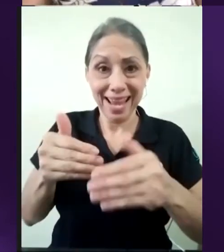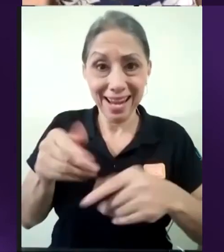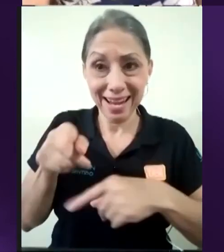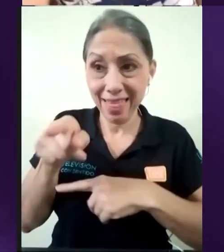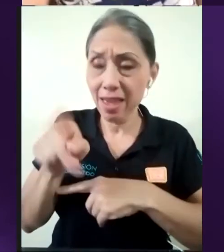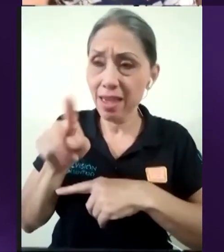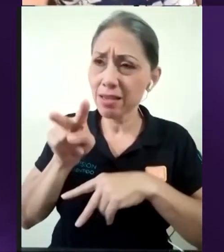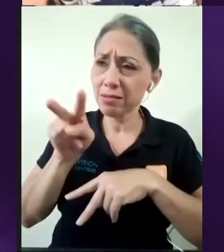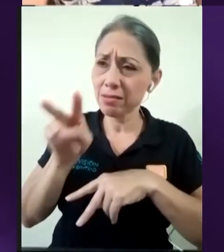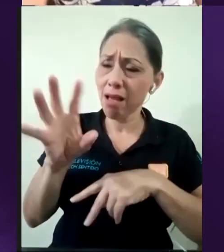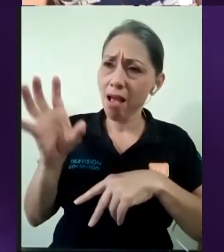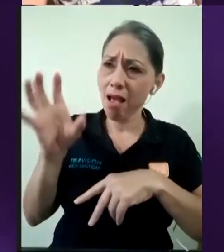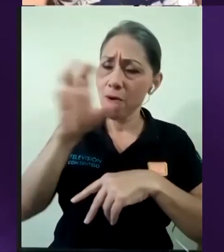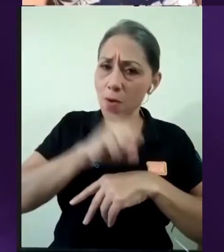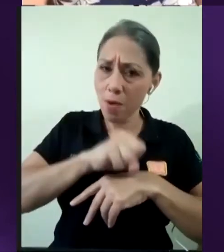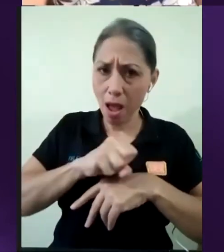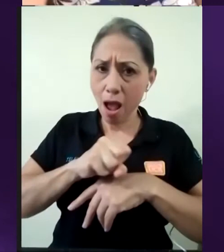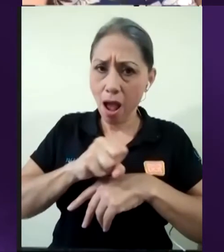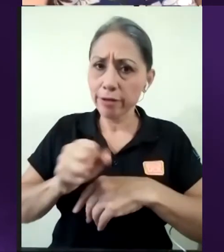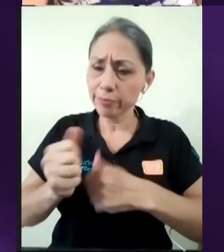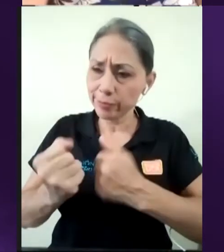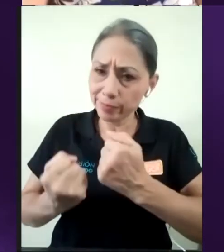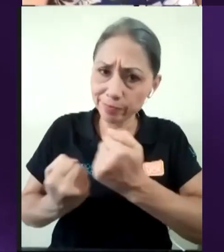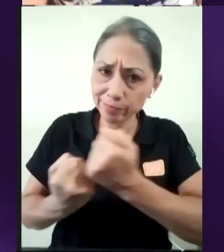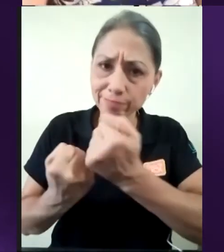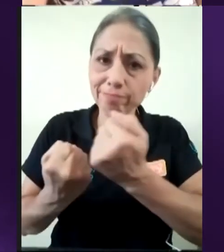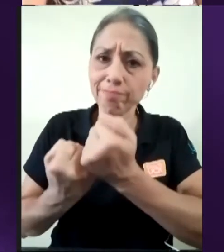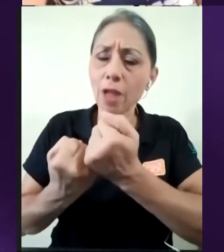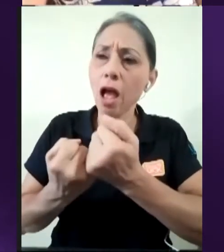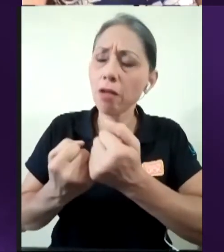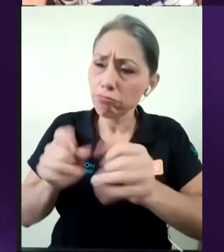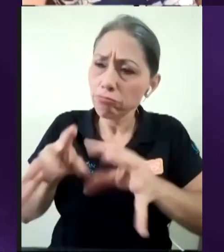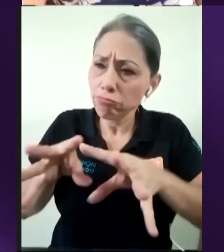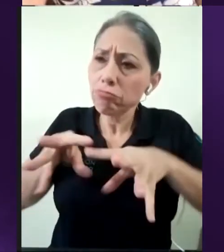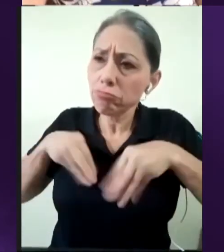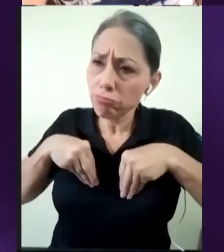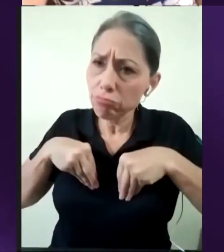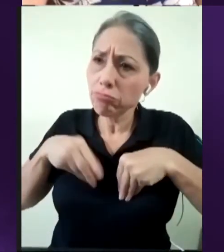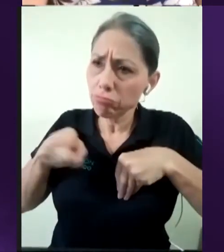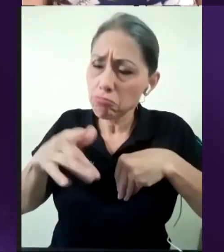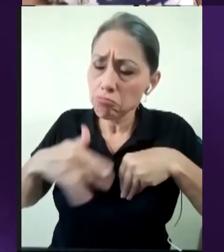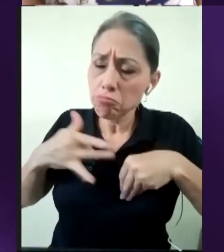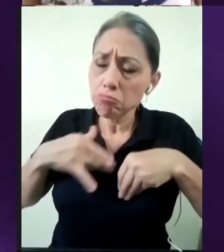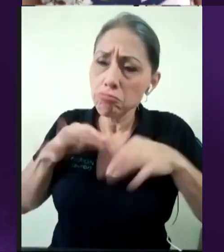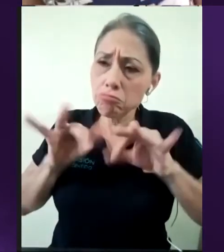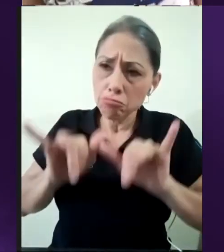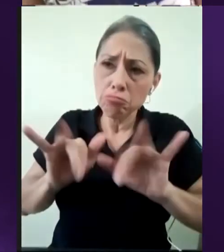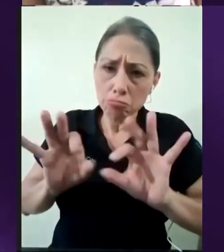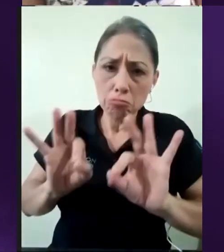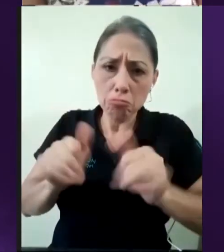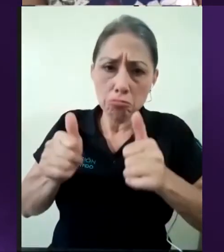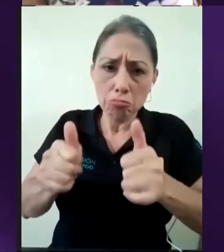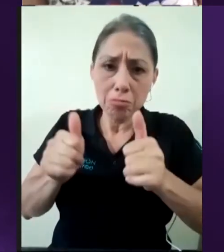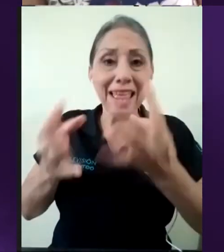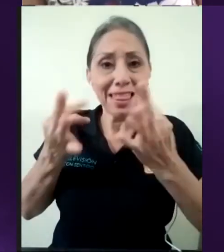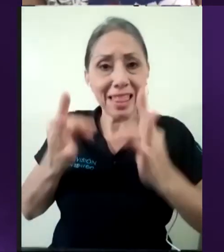esos sentimientos y traten de explicar de la mejor manera. Desde